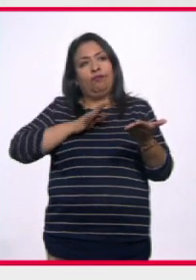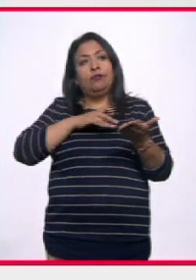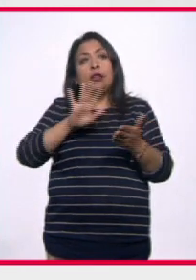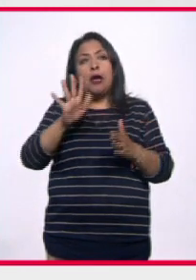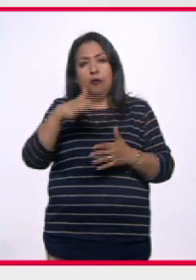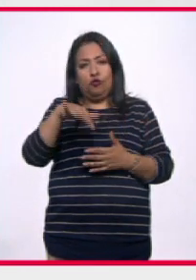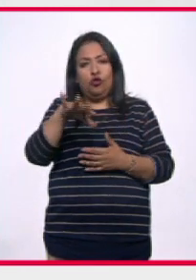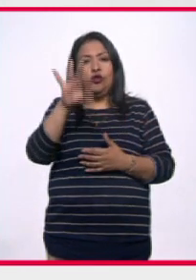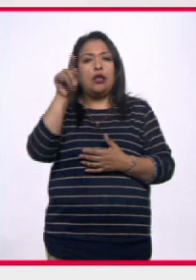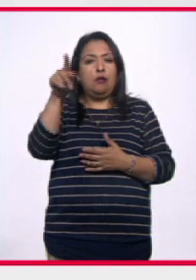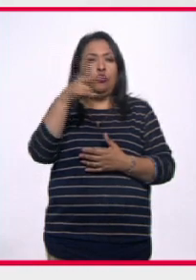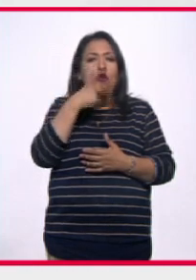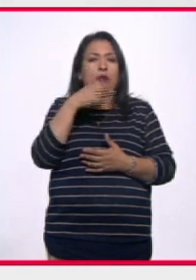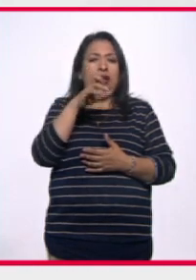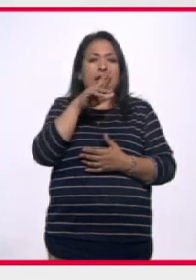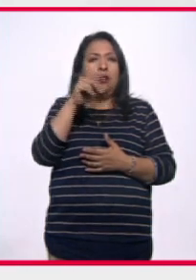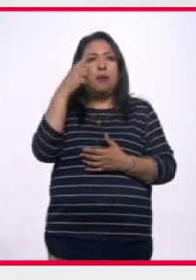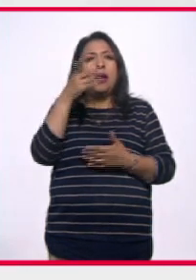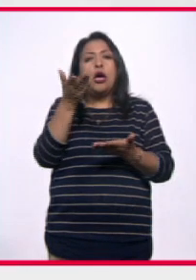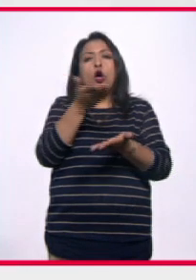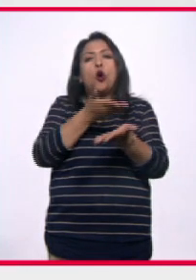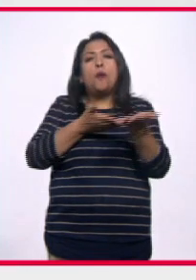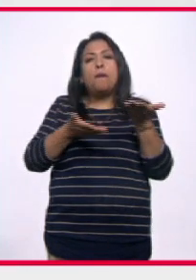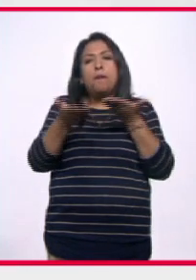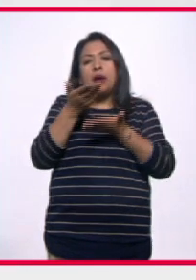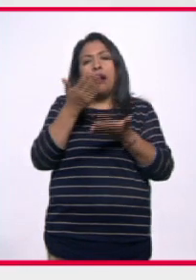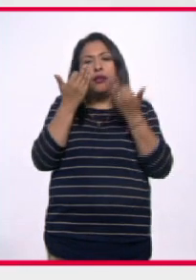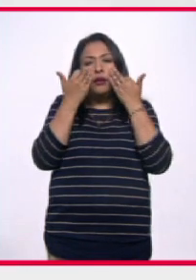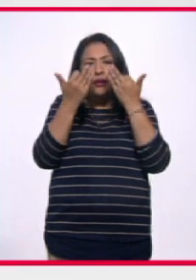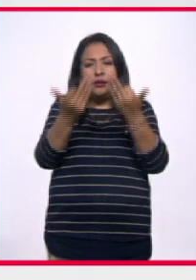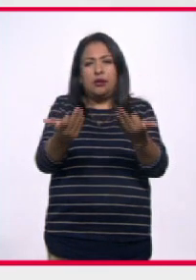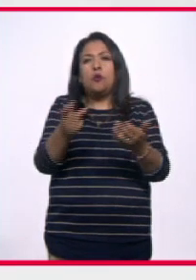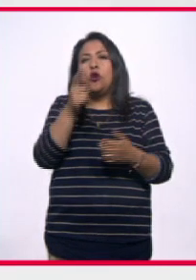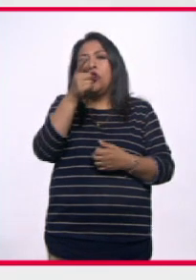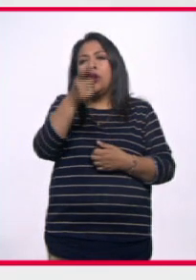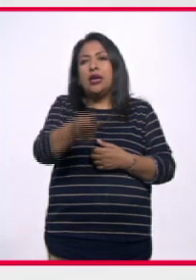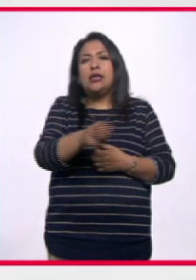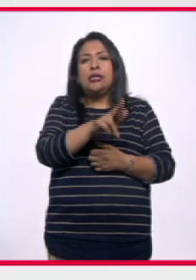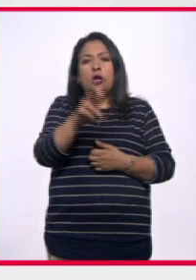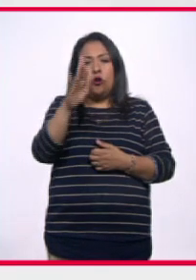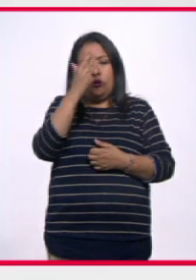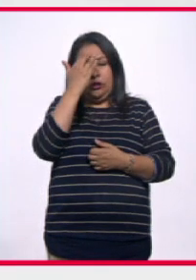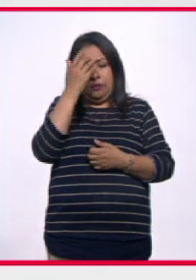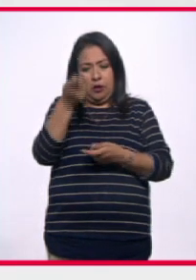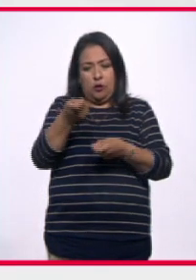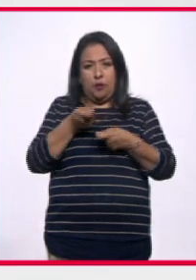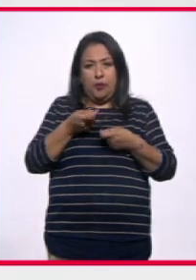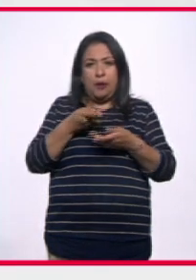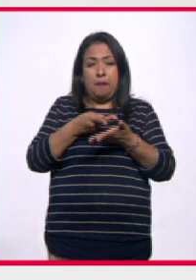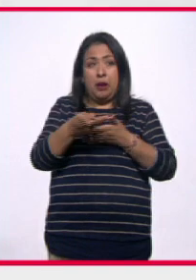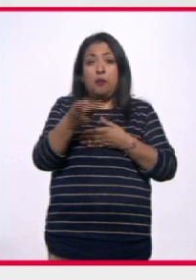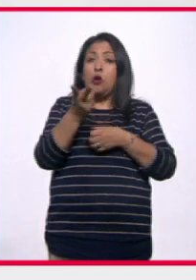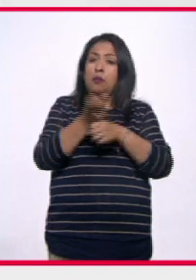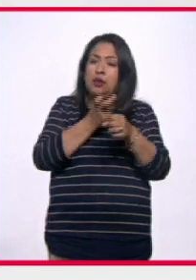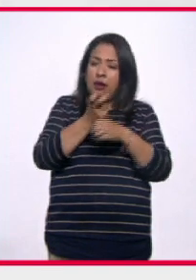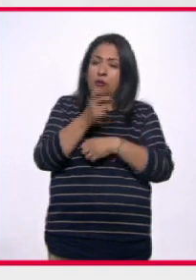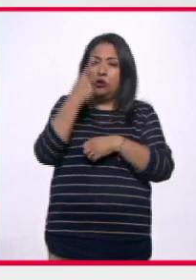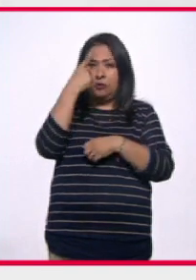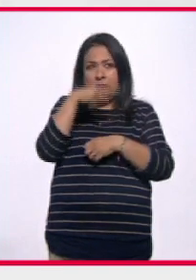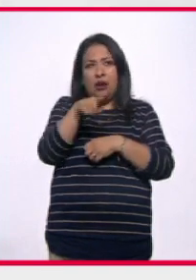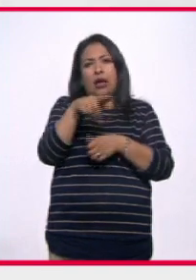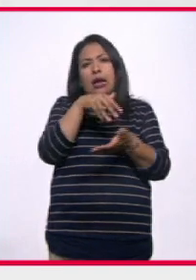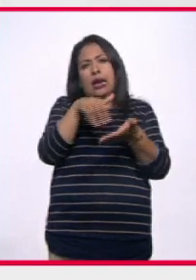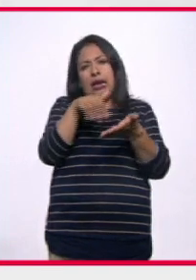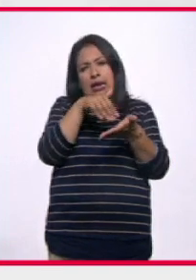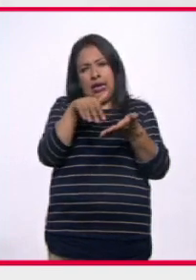estamos buscando ernesto para que nos comparta su testimonio que significa este reconocimiento pero la invitación indiscutiblemente es